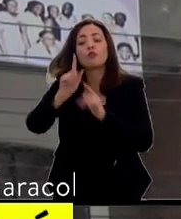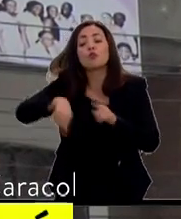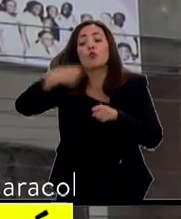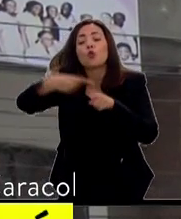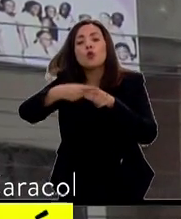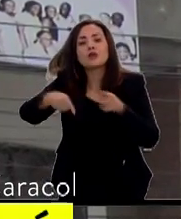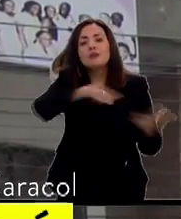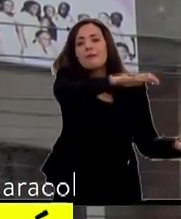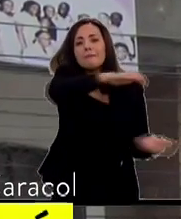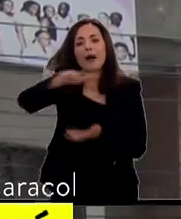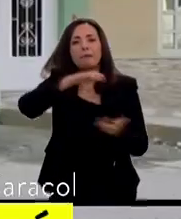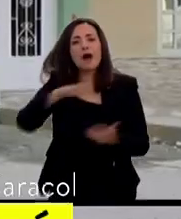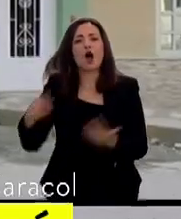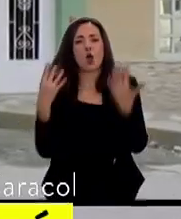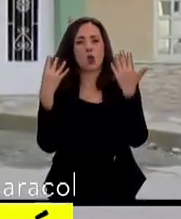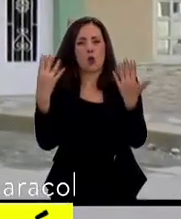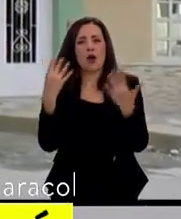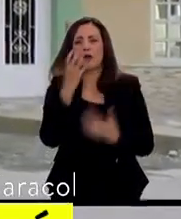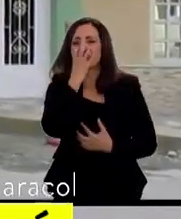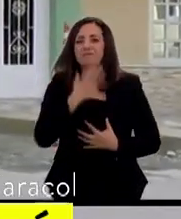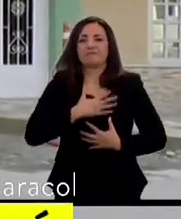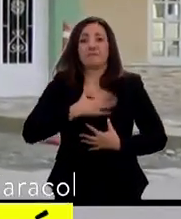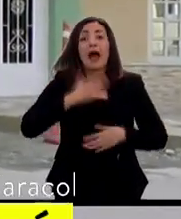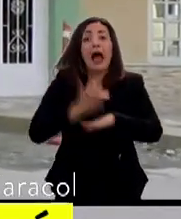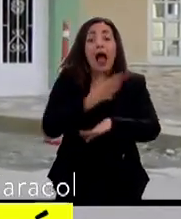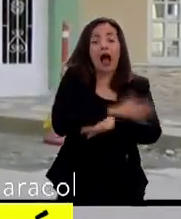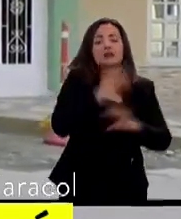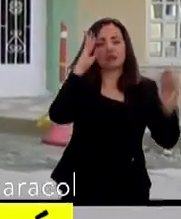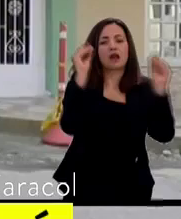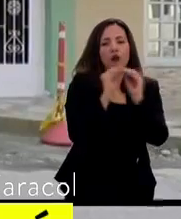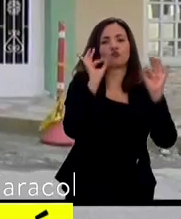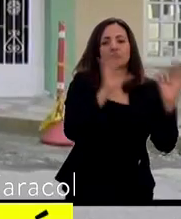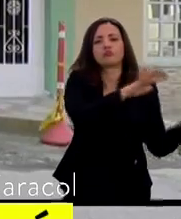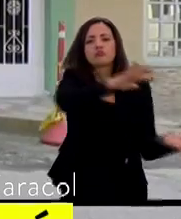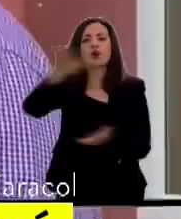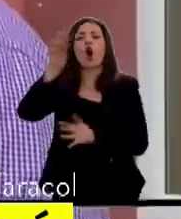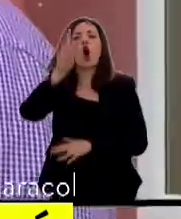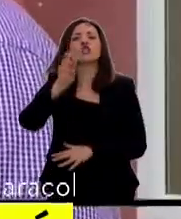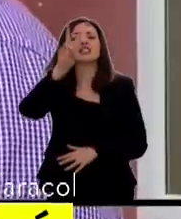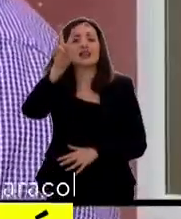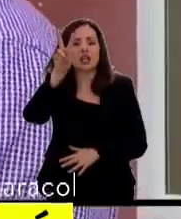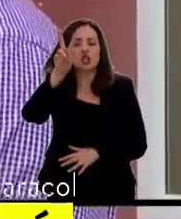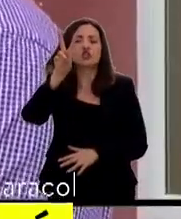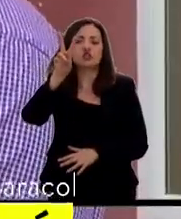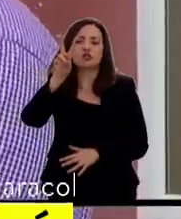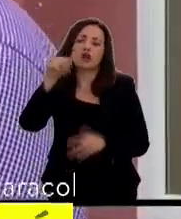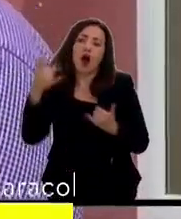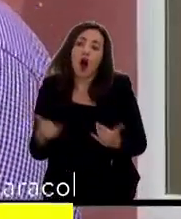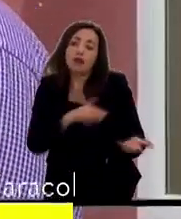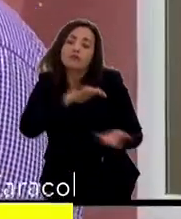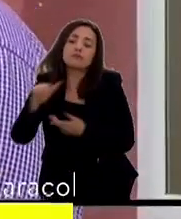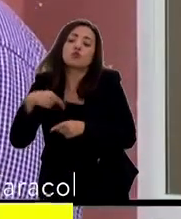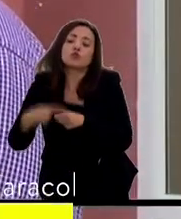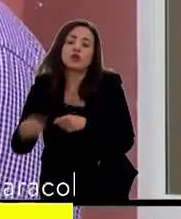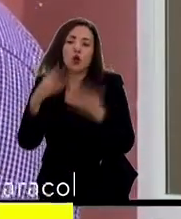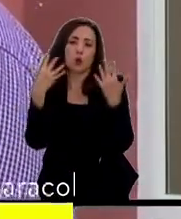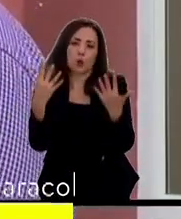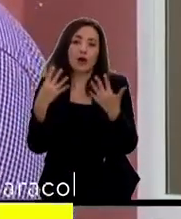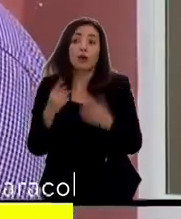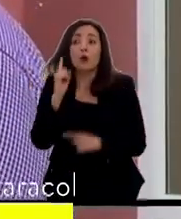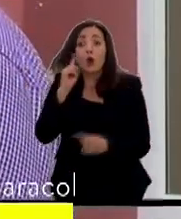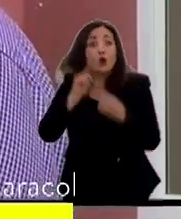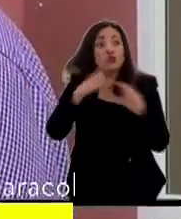9 respiradores de los 82 anunciados. No es solamente recibir los respiradores, también es adecuar las